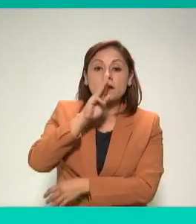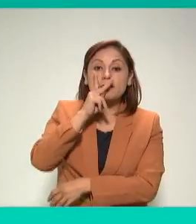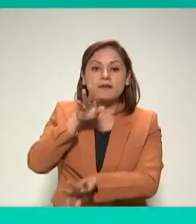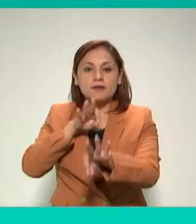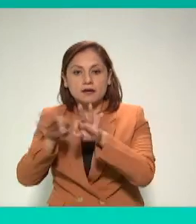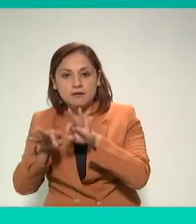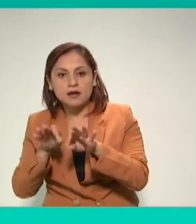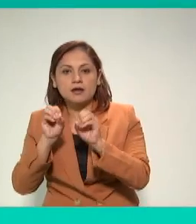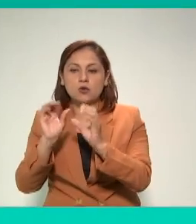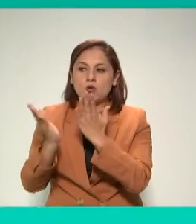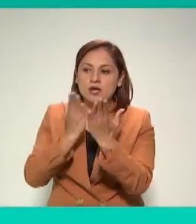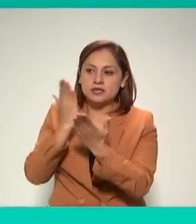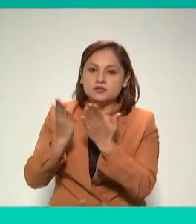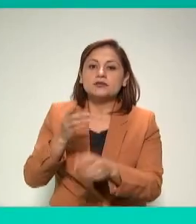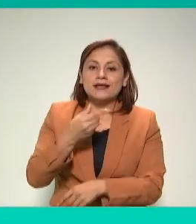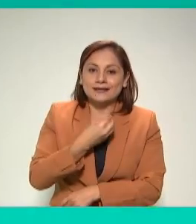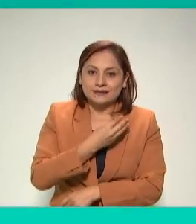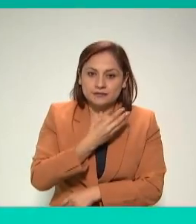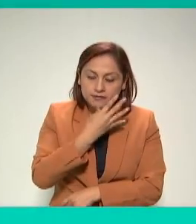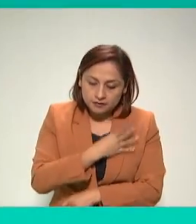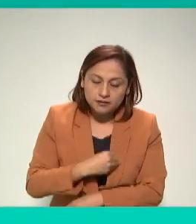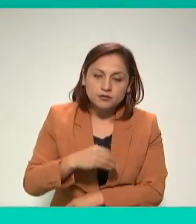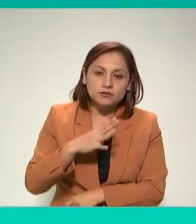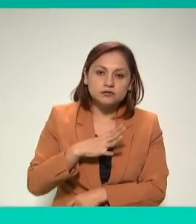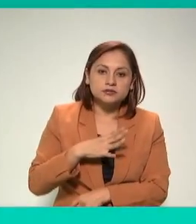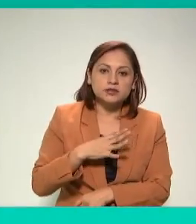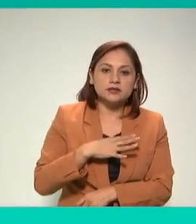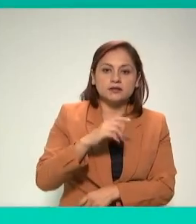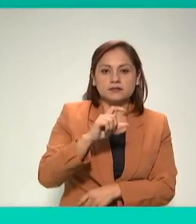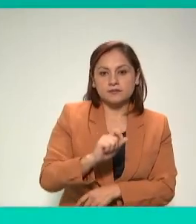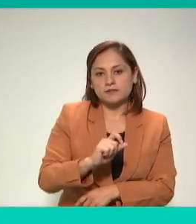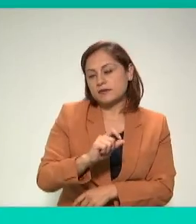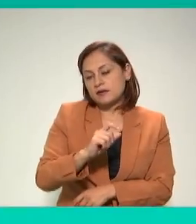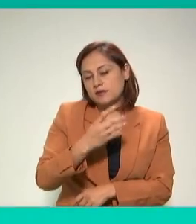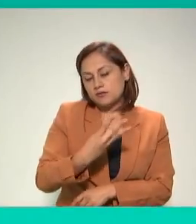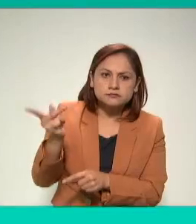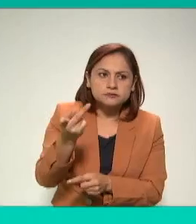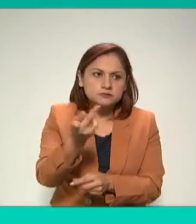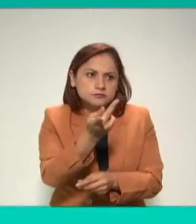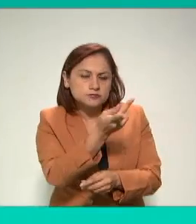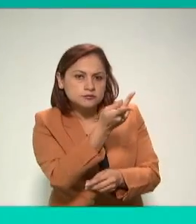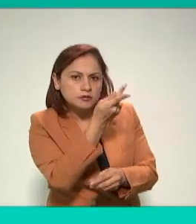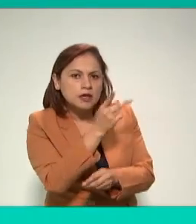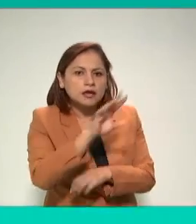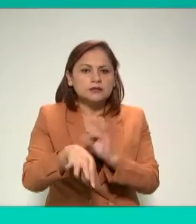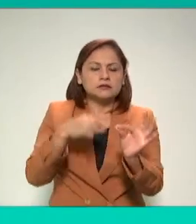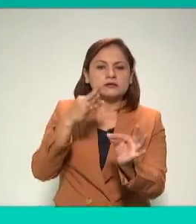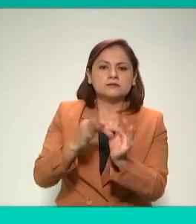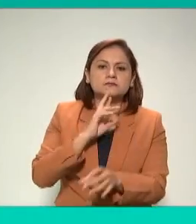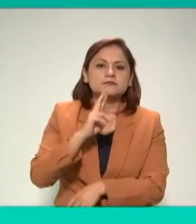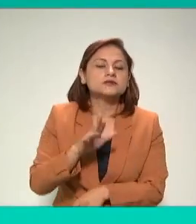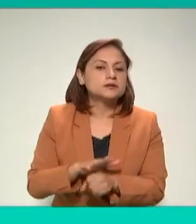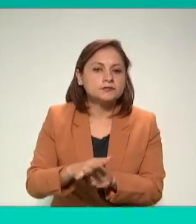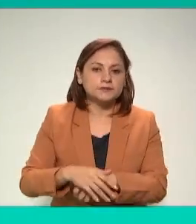Protección contra Riesgos Sanitarios, COFEPRIS, dar a conocer si los centros de atención y cuidado infantil privados deben presentar el aviso de funcionamiento y, de ser el